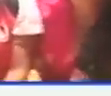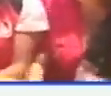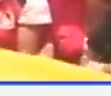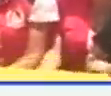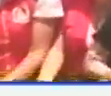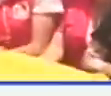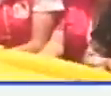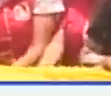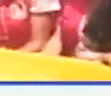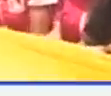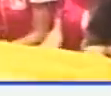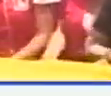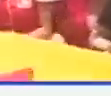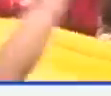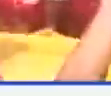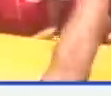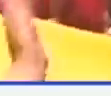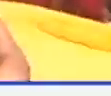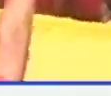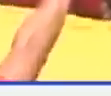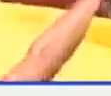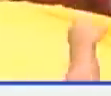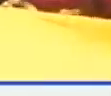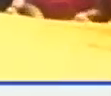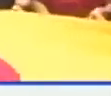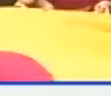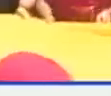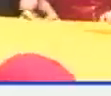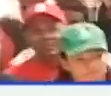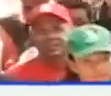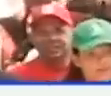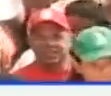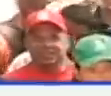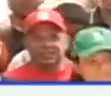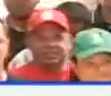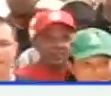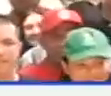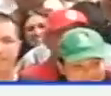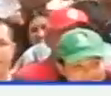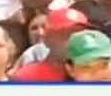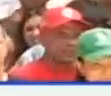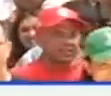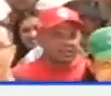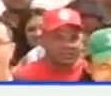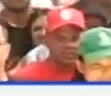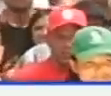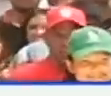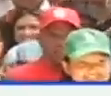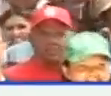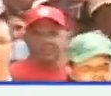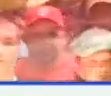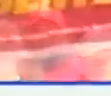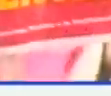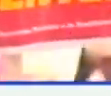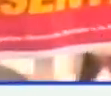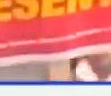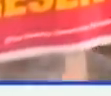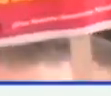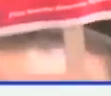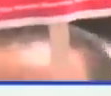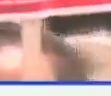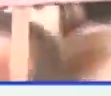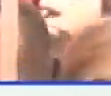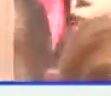Tremenda pepa y sol, vale. Y no nos quiere abandonar el sol. Vamos a darle un aplauso al sol,